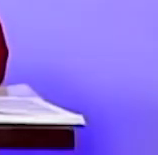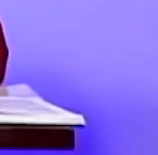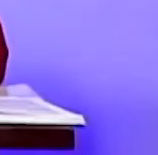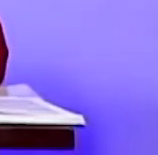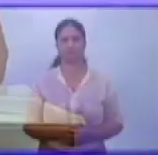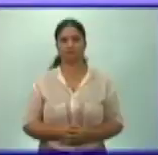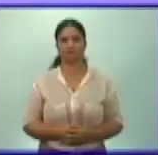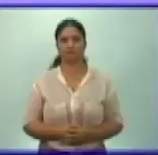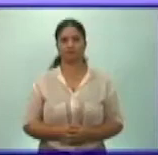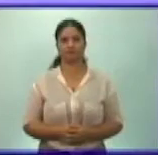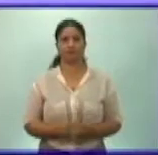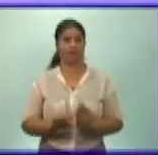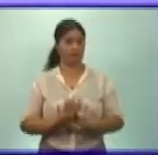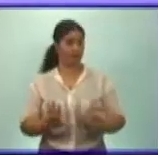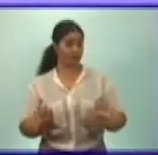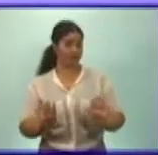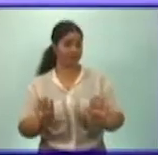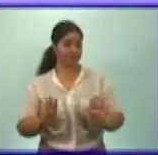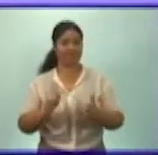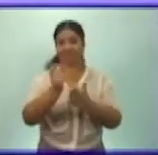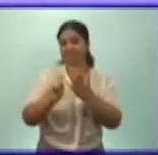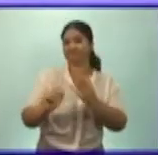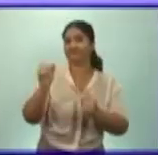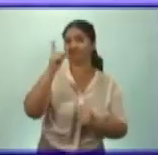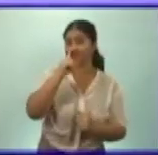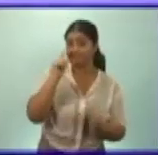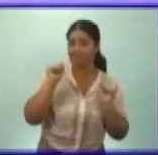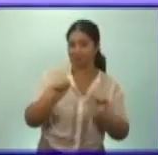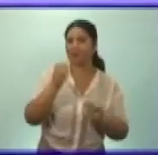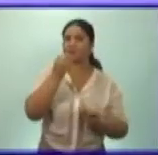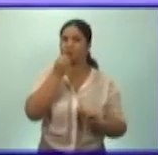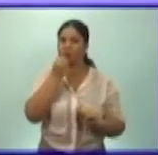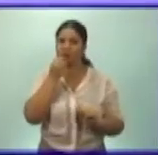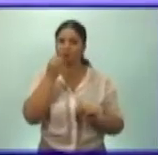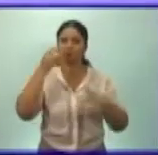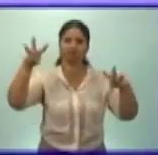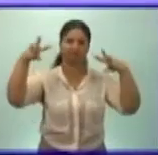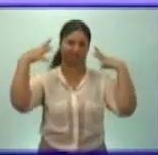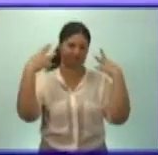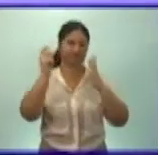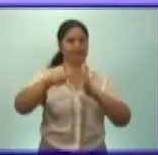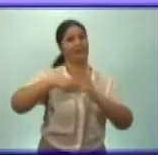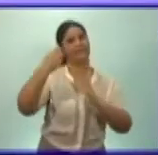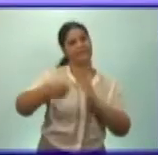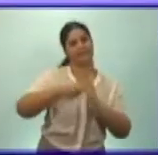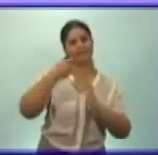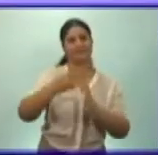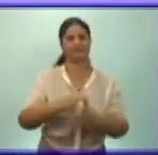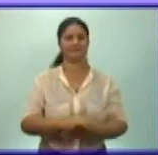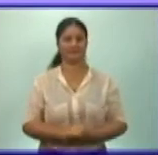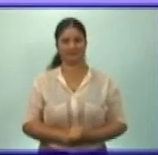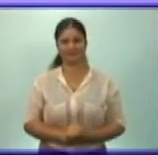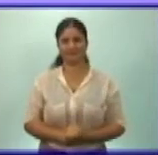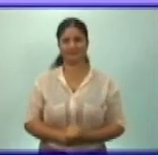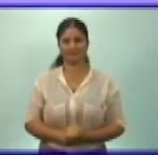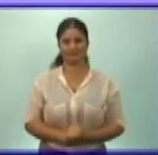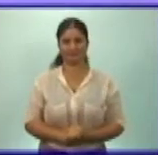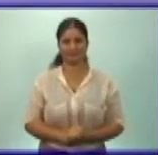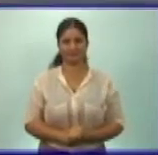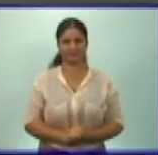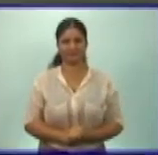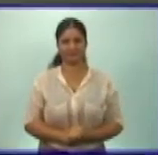Una vez tomada la nota de la guía de observación, los invito entonces a disfrutar este interesante material.